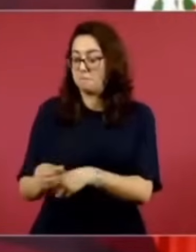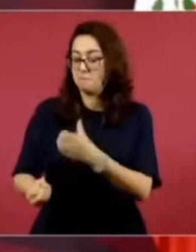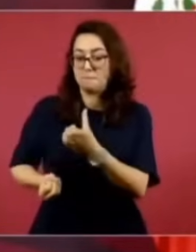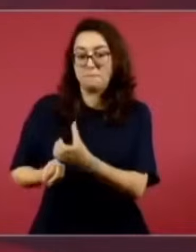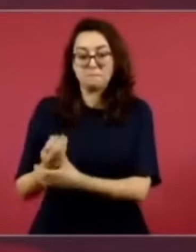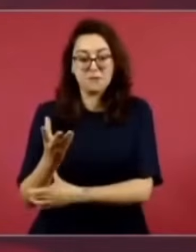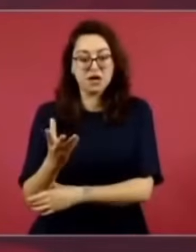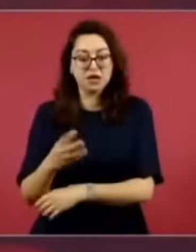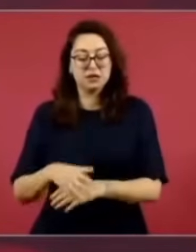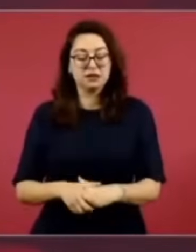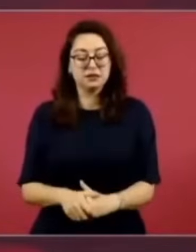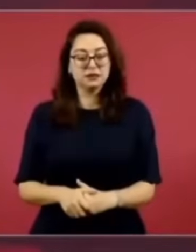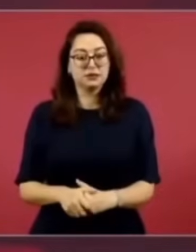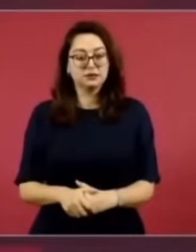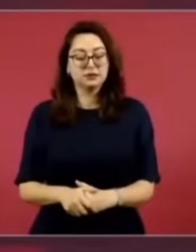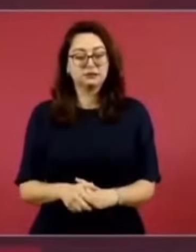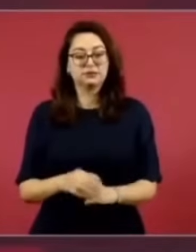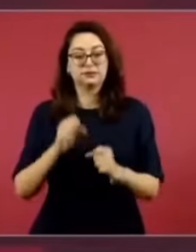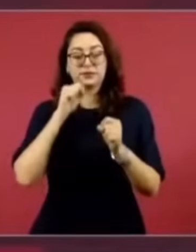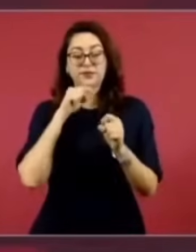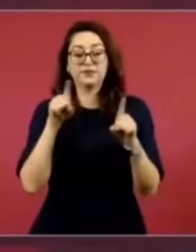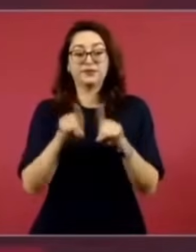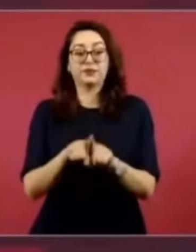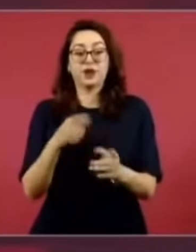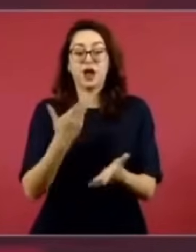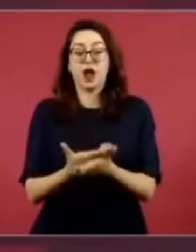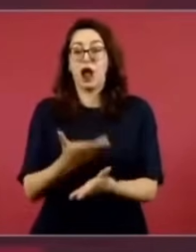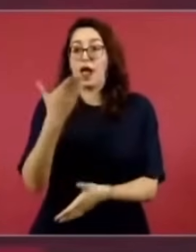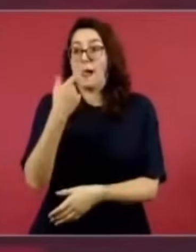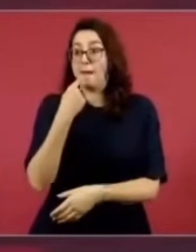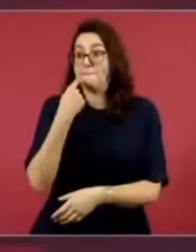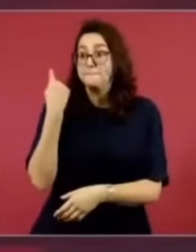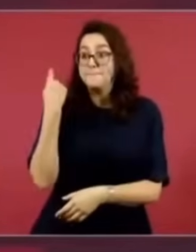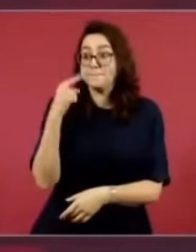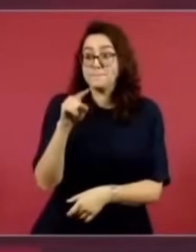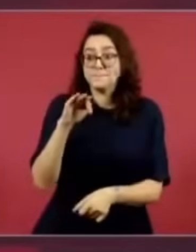como los amparos, ¿me dejas libre?